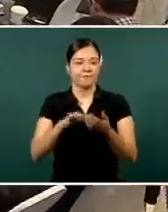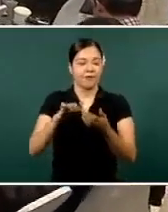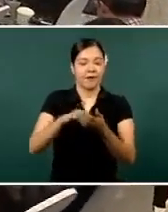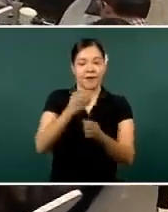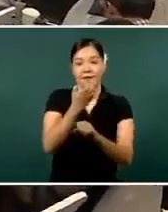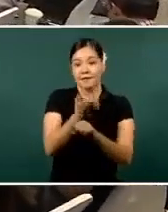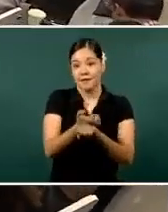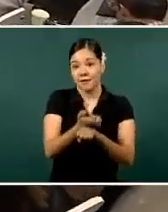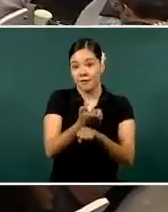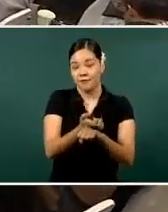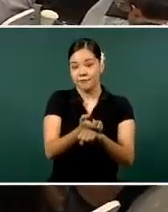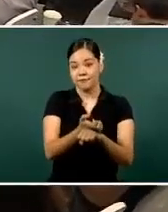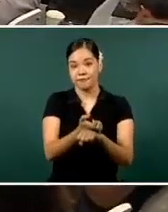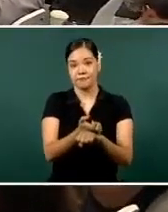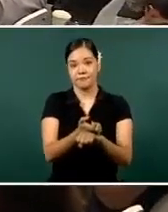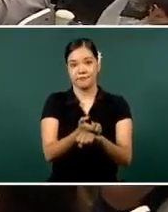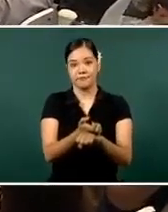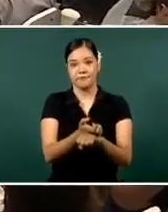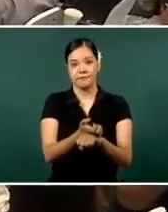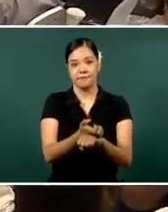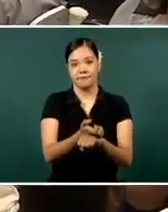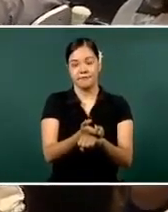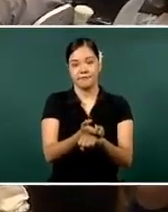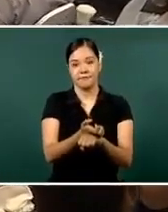estado, para